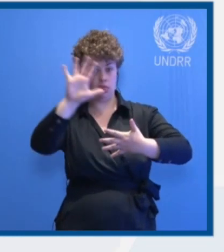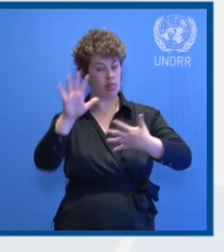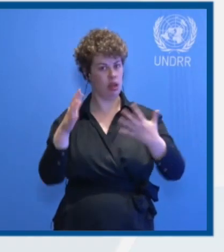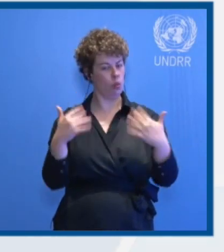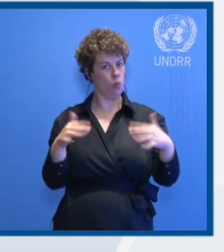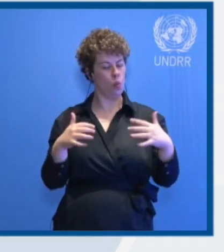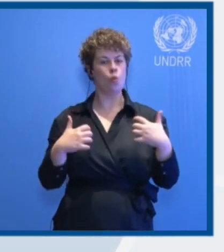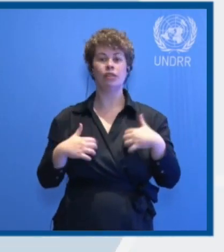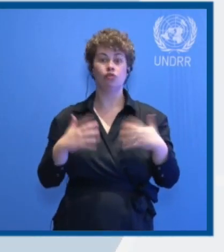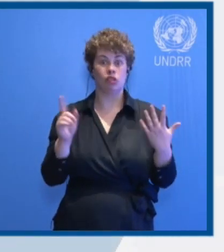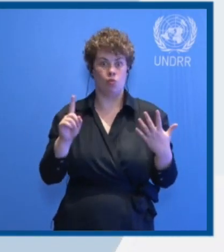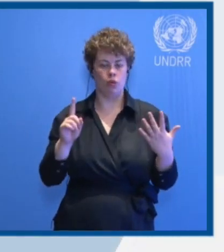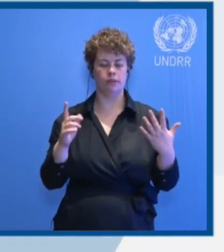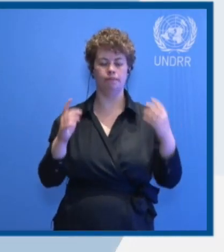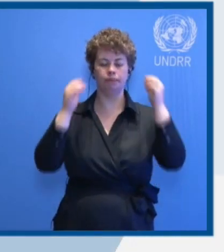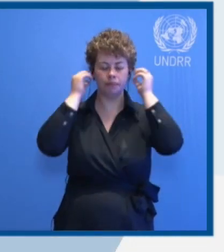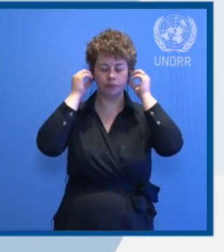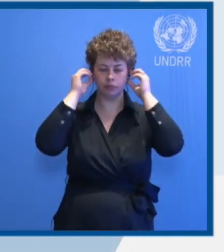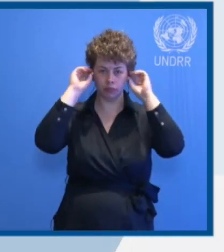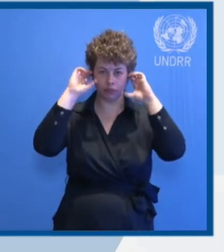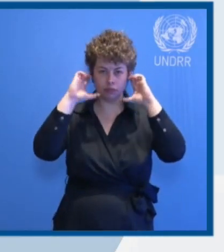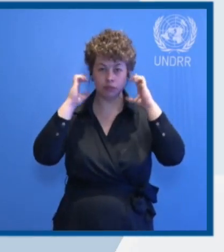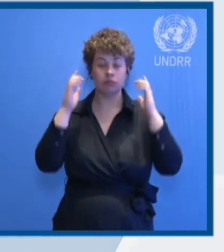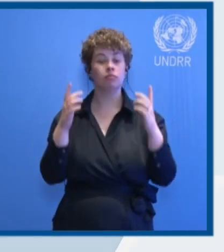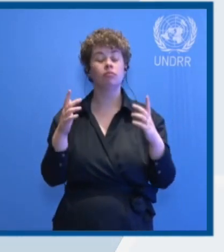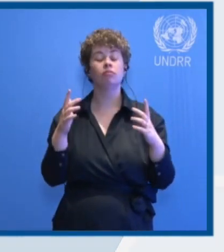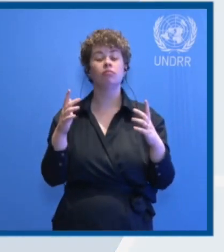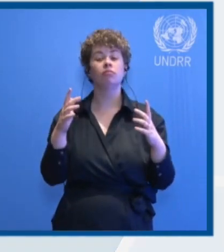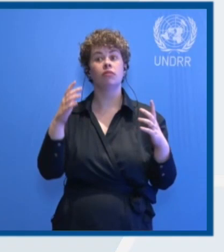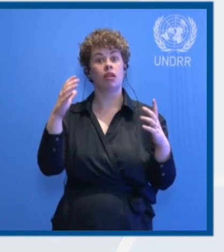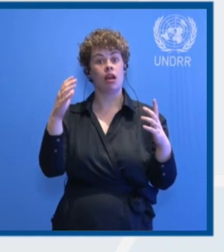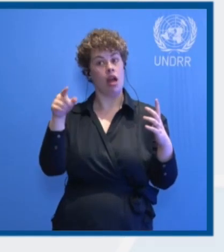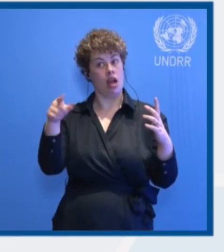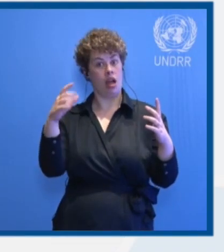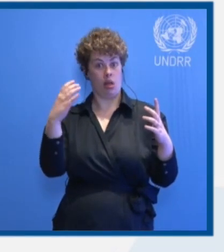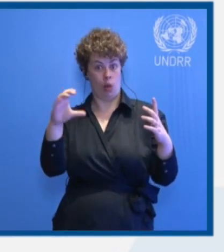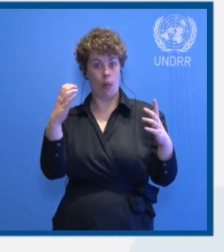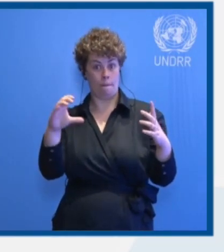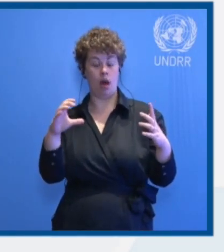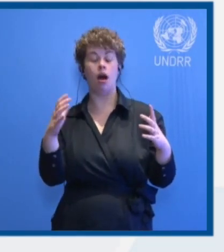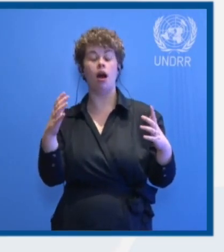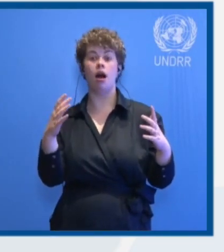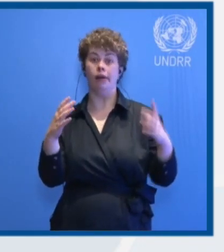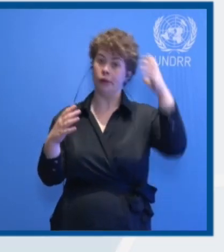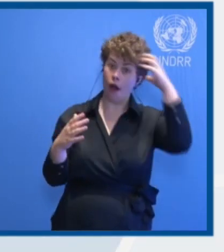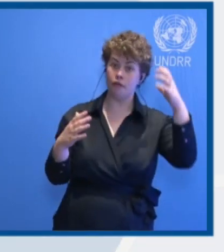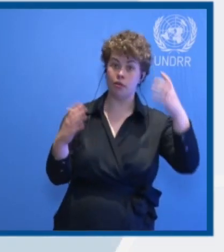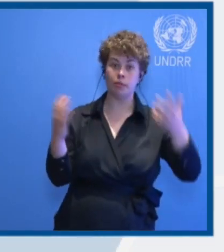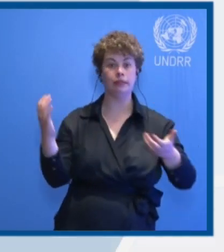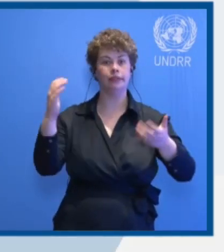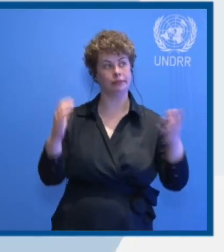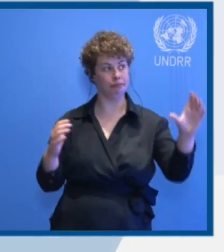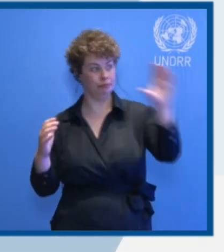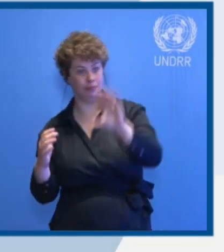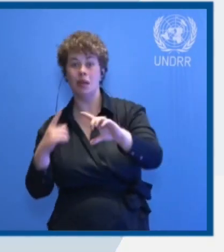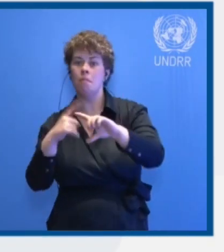sector privado y la pequeña y la mediana empresa que tal vez podríamos conocer después en detalle, pero pues eso